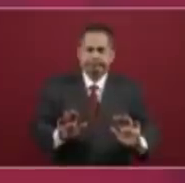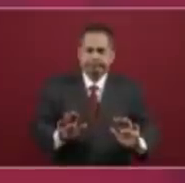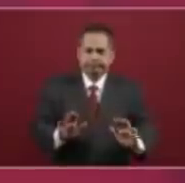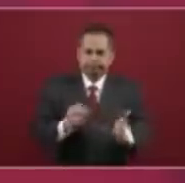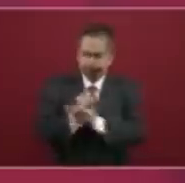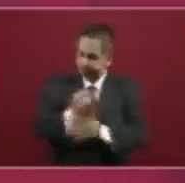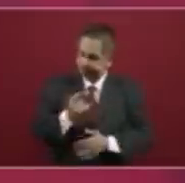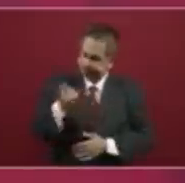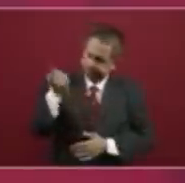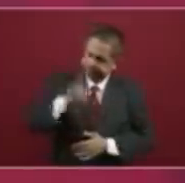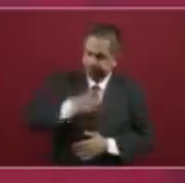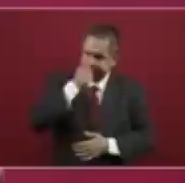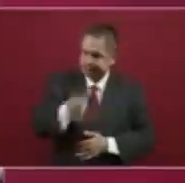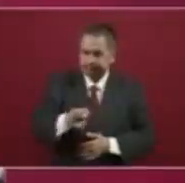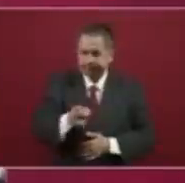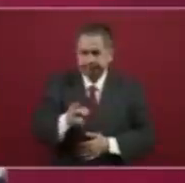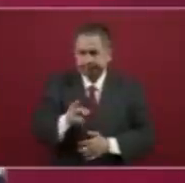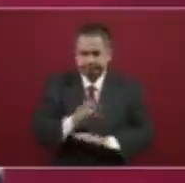decreto.